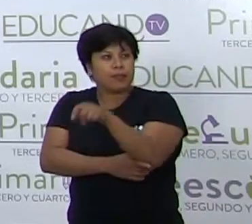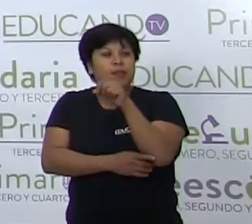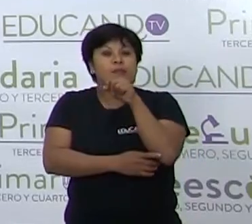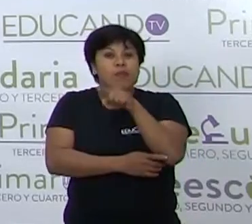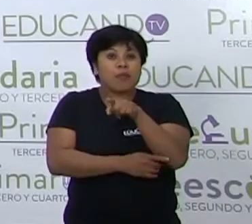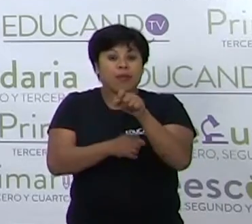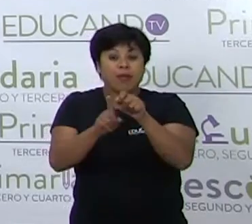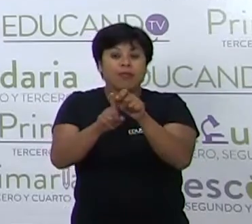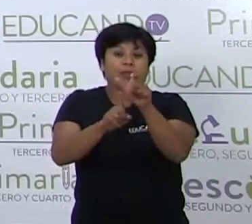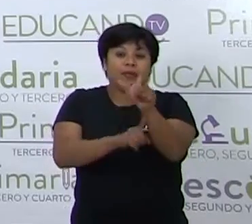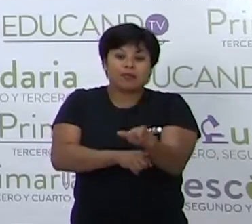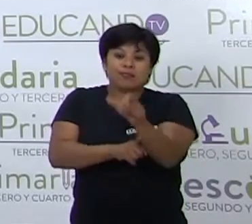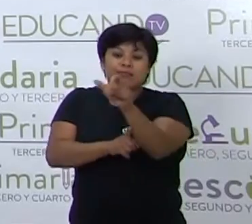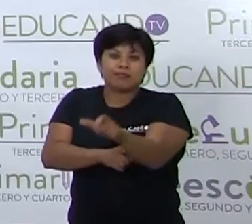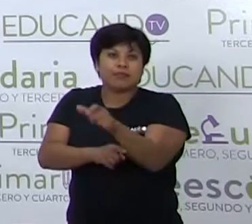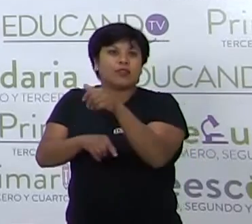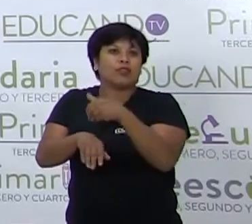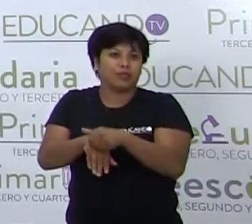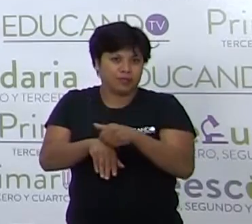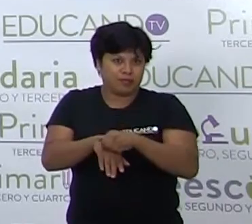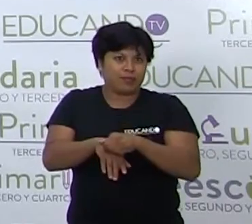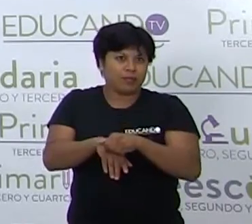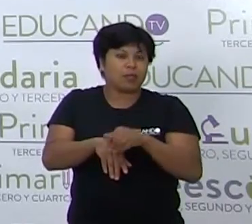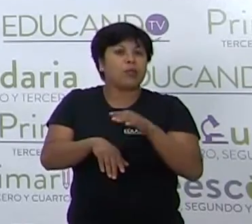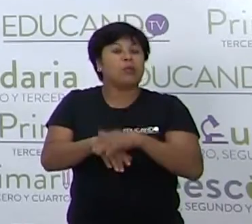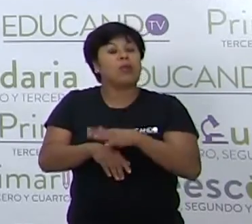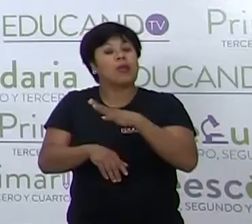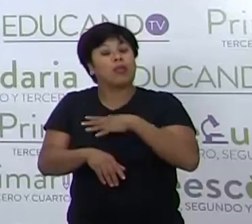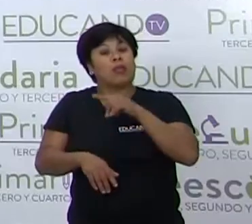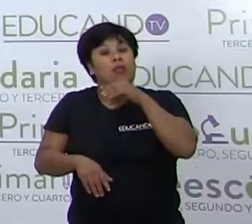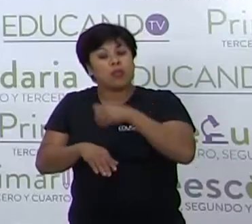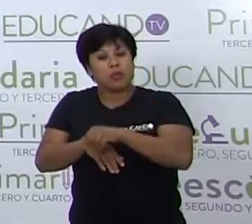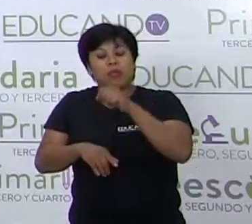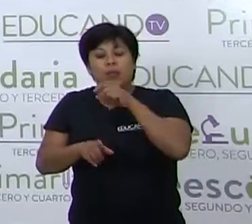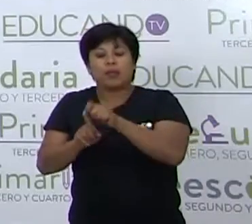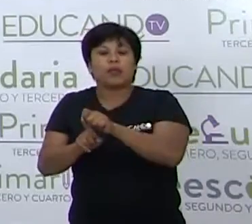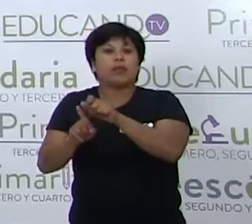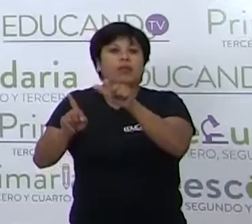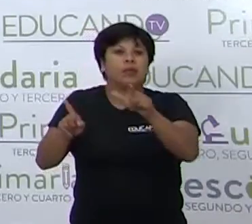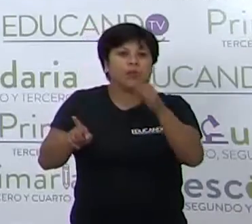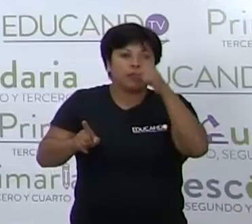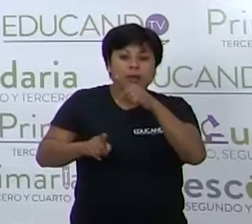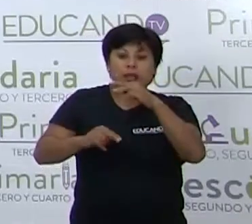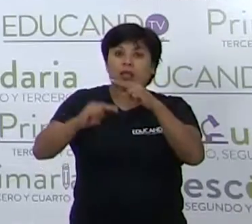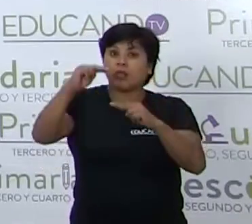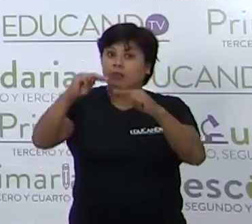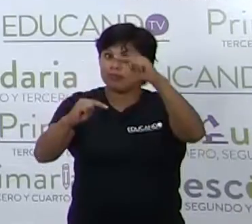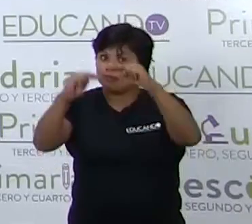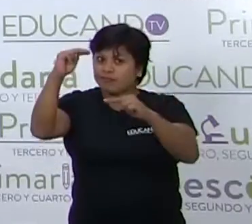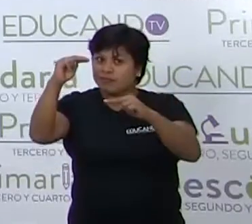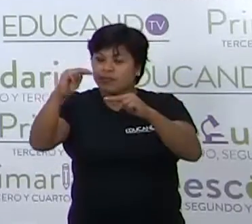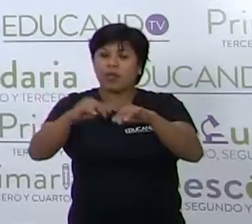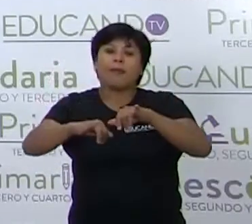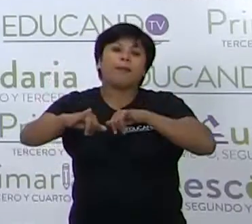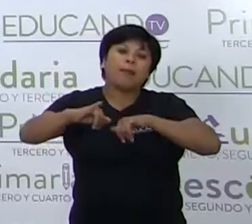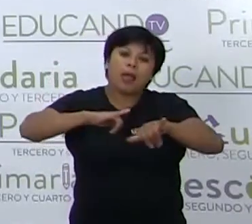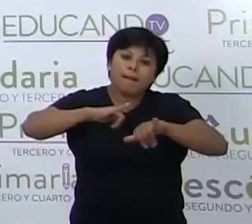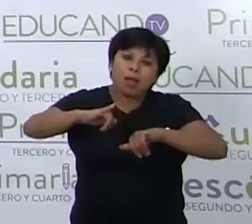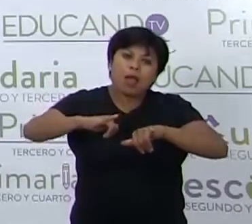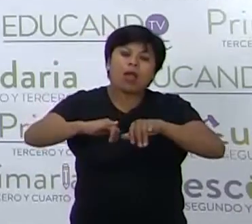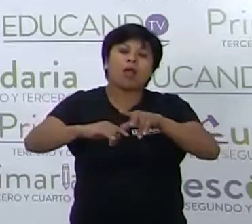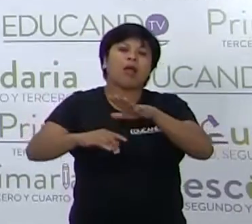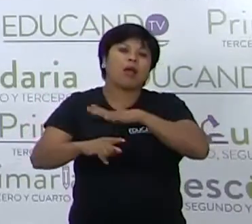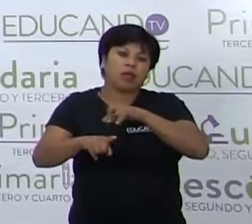misma distancia, ¿verdad? Porque también las rectas numéricas se utilizan para las escalas, en un mapa, en un